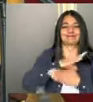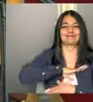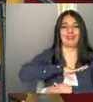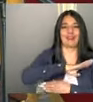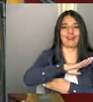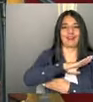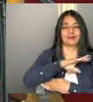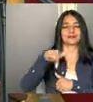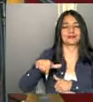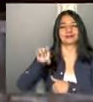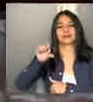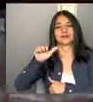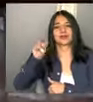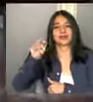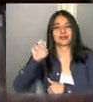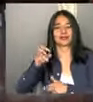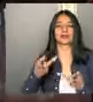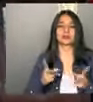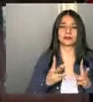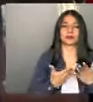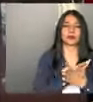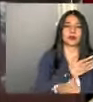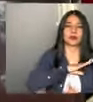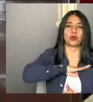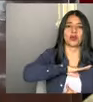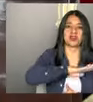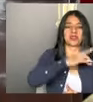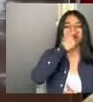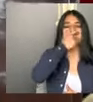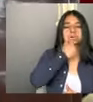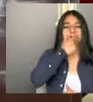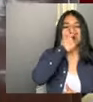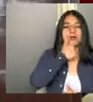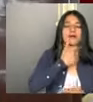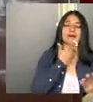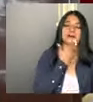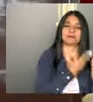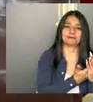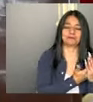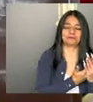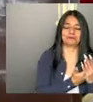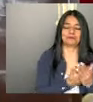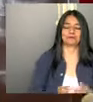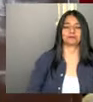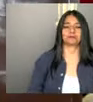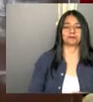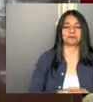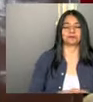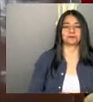del Distrito Metropolitano de Quito, Pavel Muñoz, y también el alcalde, el doctor Santiago Guarderas